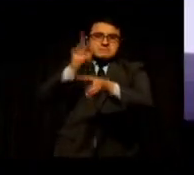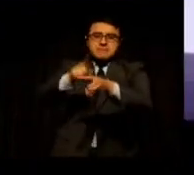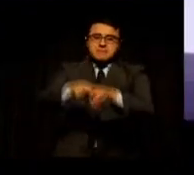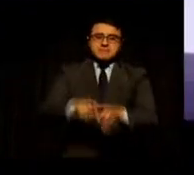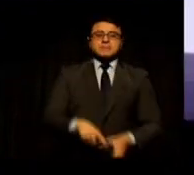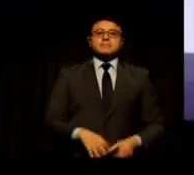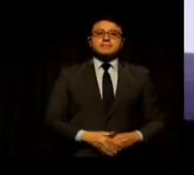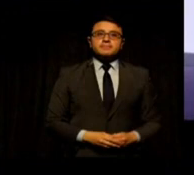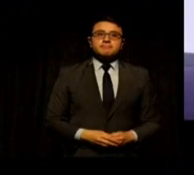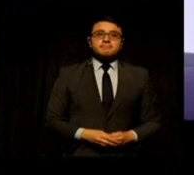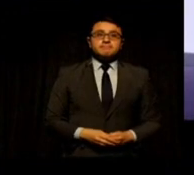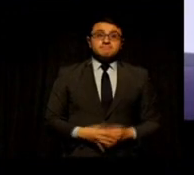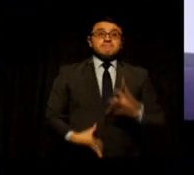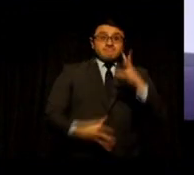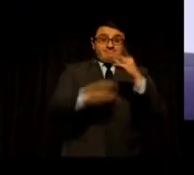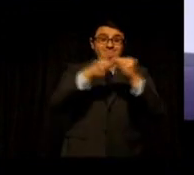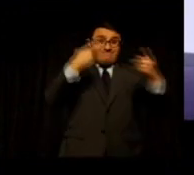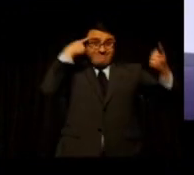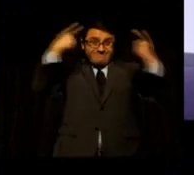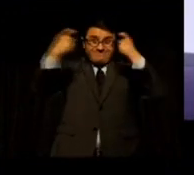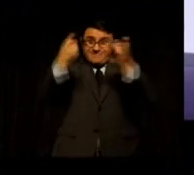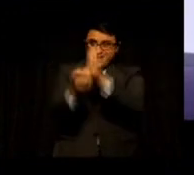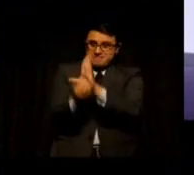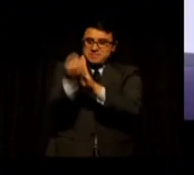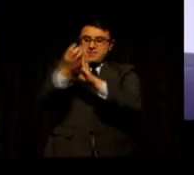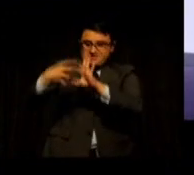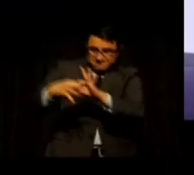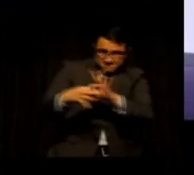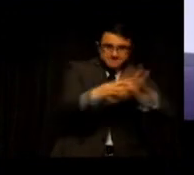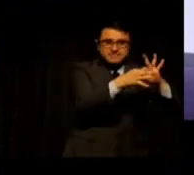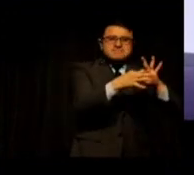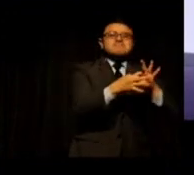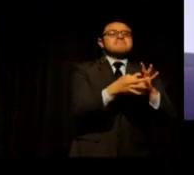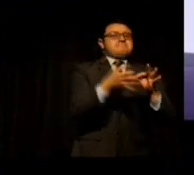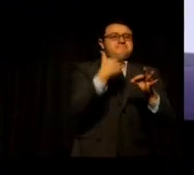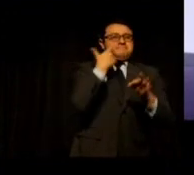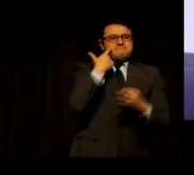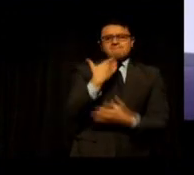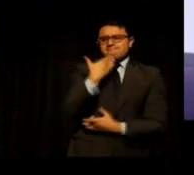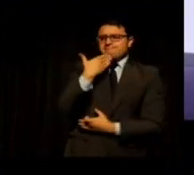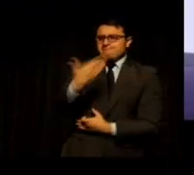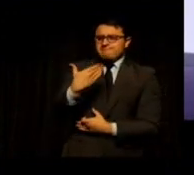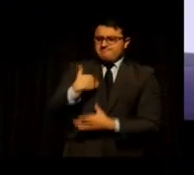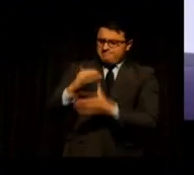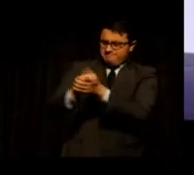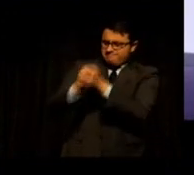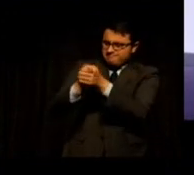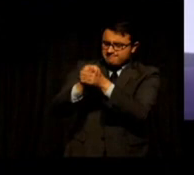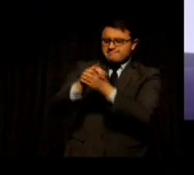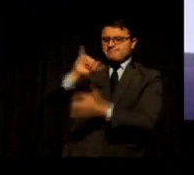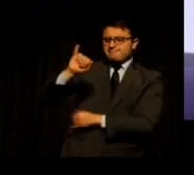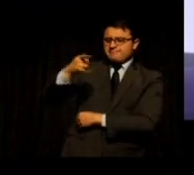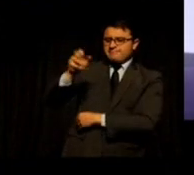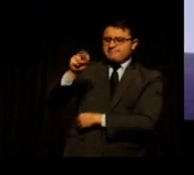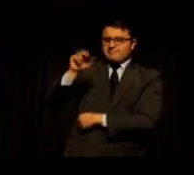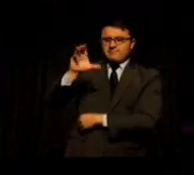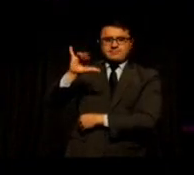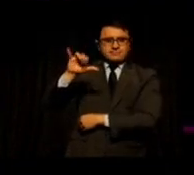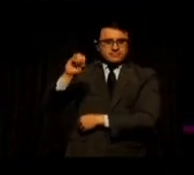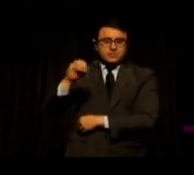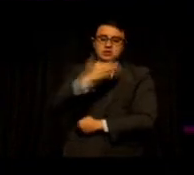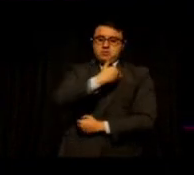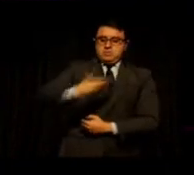importante estrategia de emprendimiento y aquí yo quiero agradecerle a mi buen amigo ignacio gaitán presidente